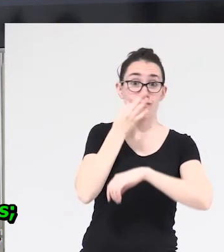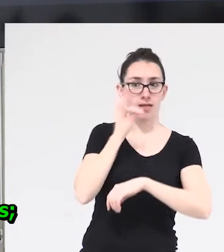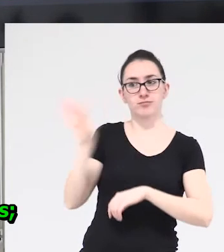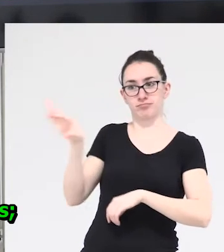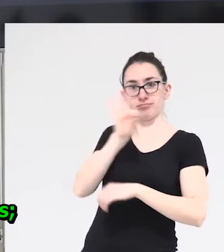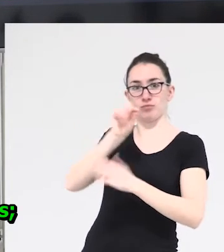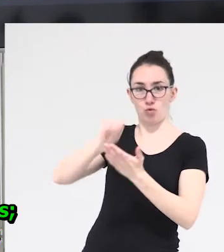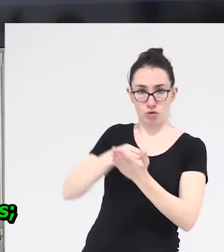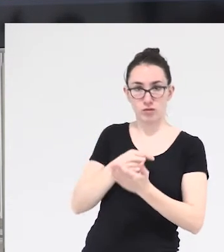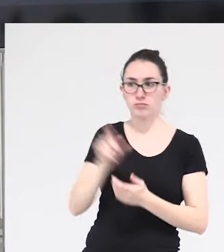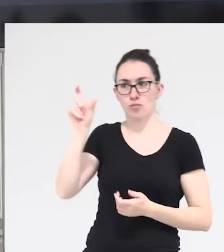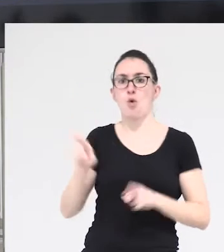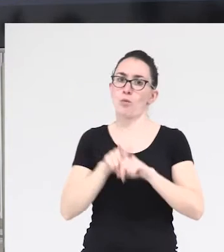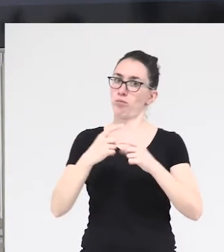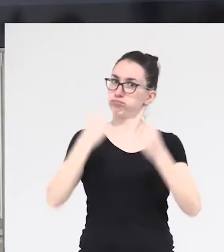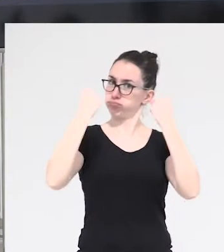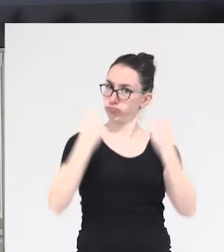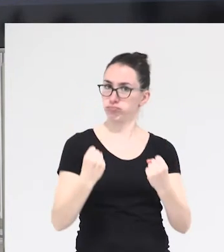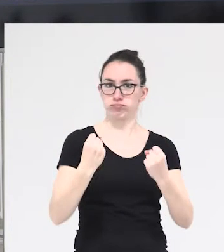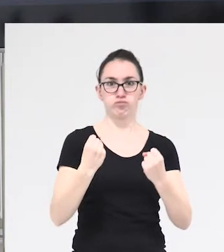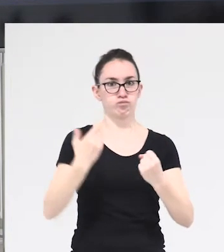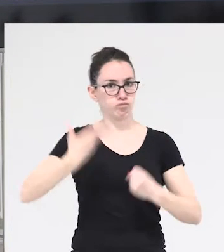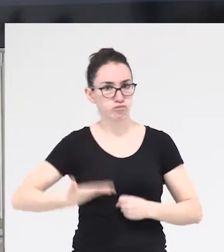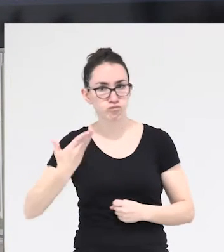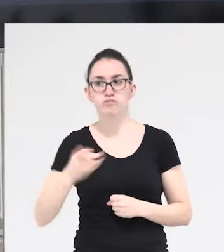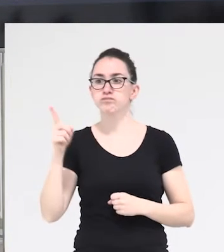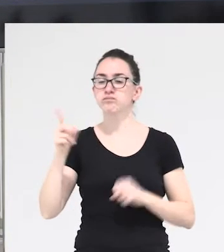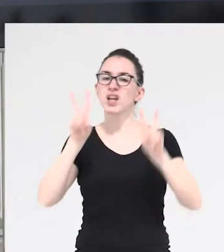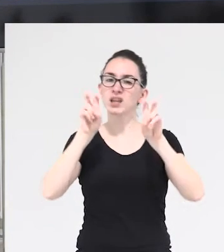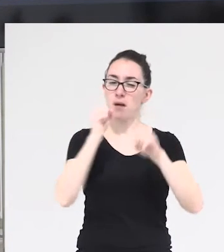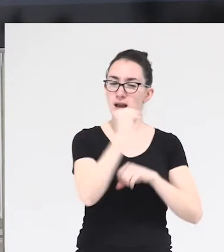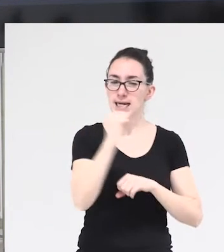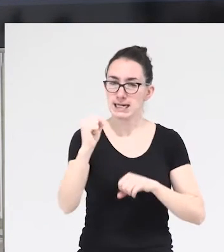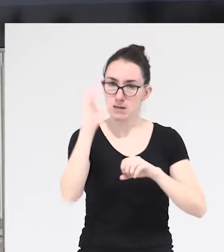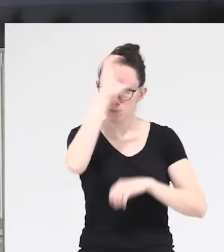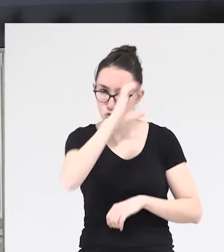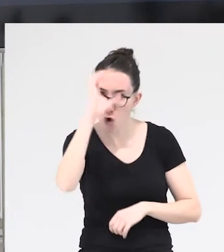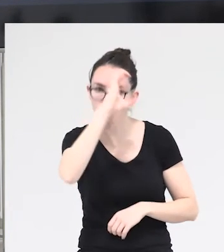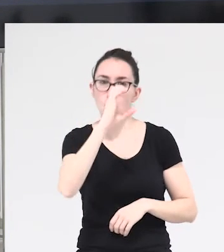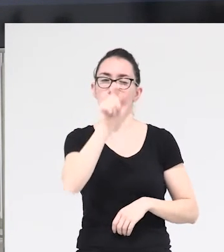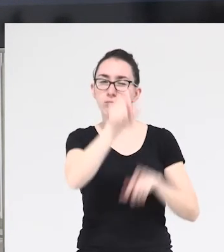francés, o sea, era un hombre de Estado, él era criminólogo, demógrafo